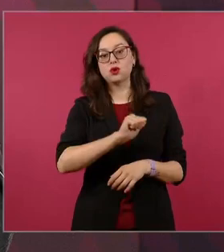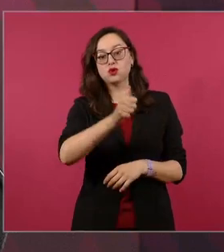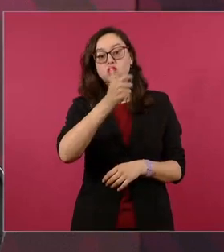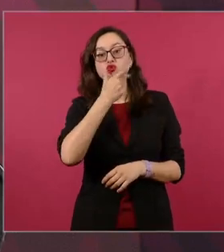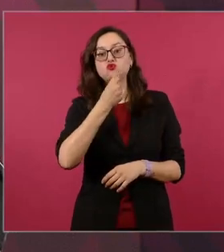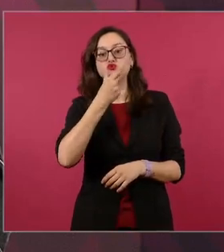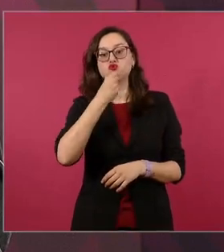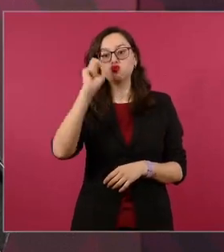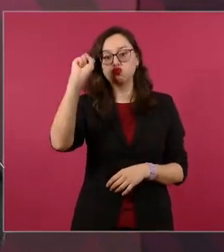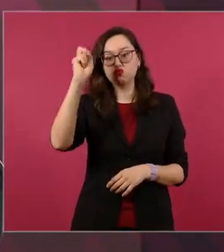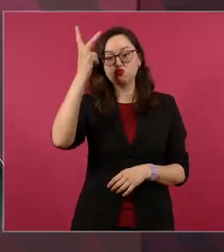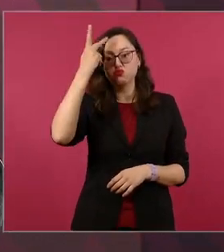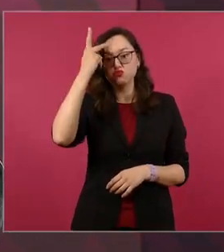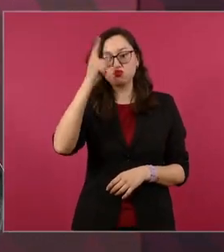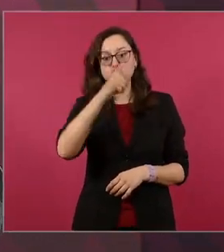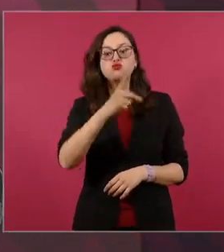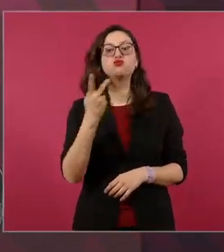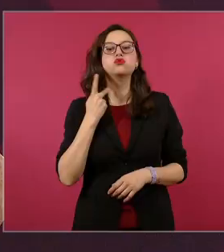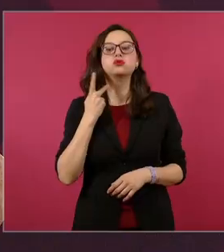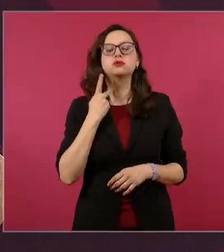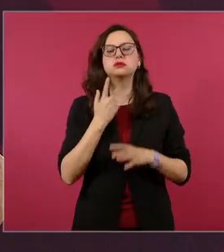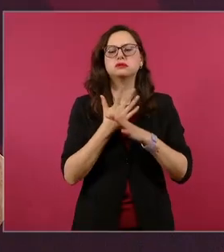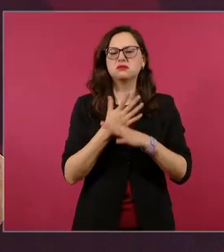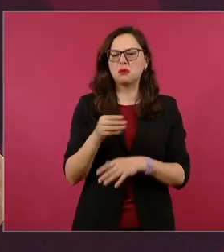la moral es un árbol que da moras